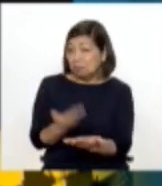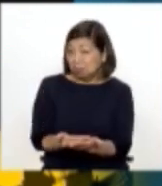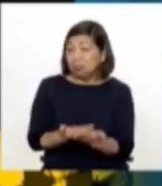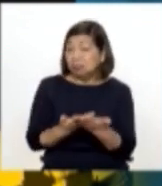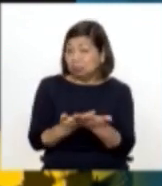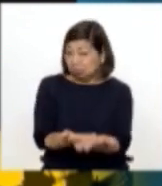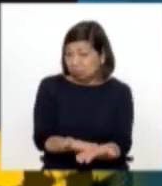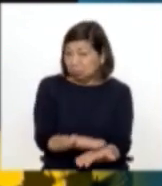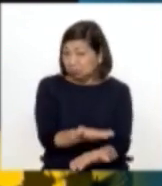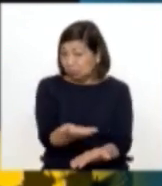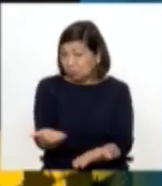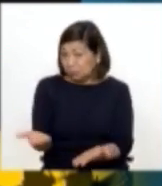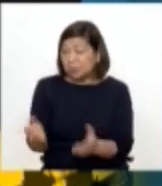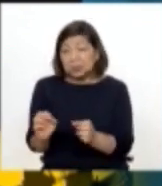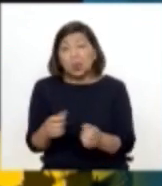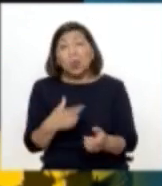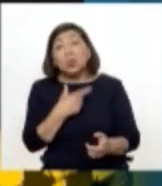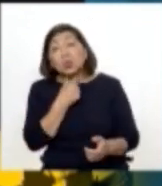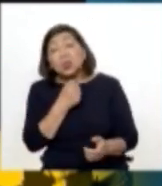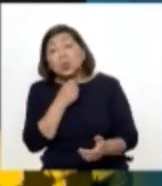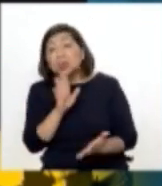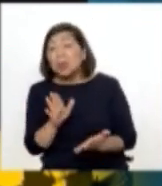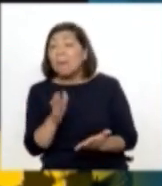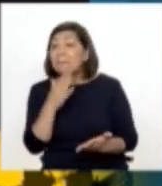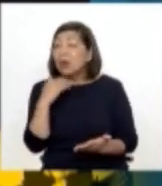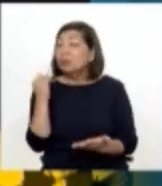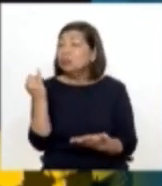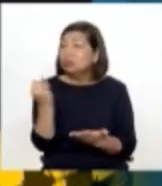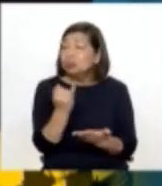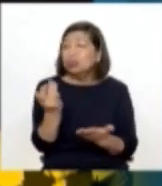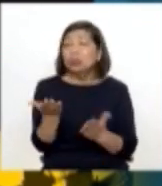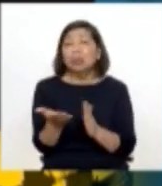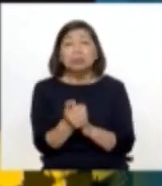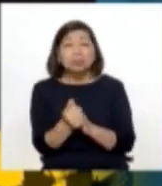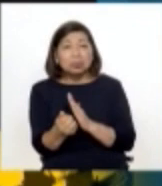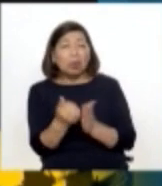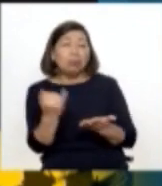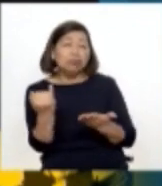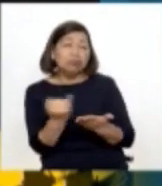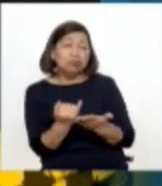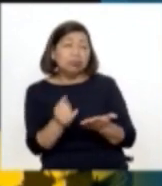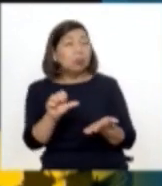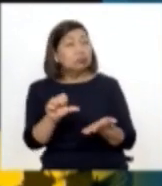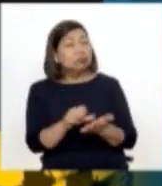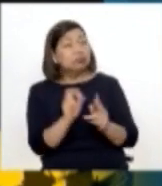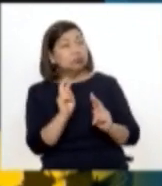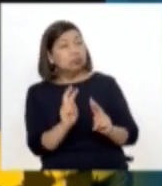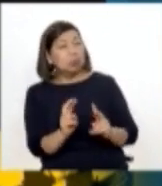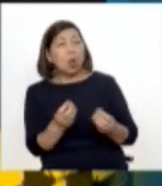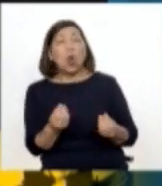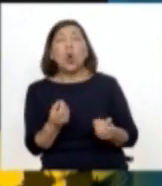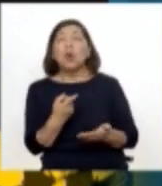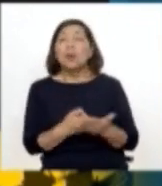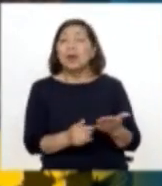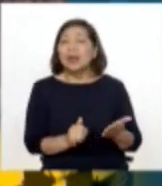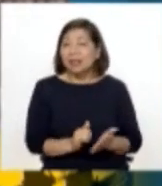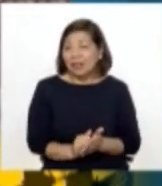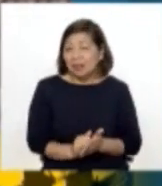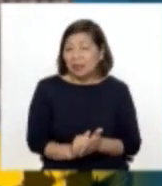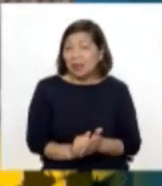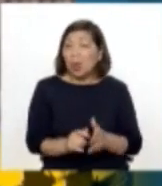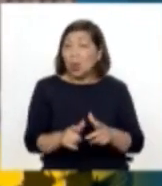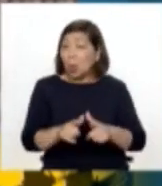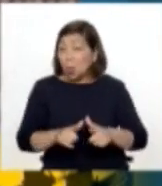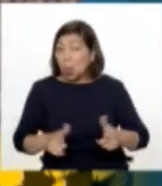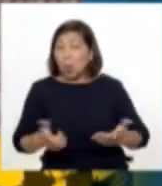conocimientos a disposición de los participantes para que puedan mejorar sus habilidades artísticas y visuales, teniendo como escenario